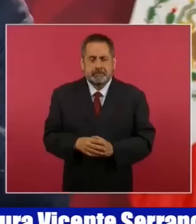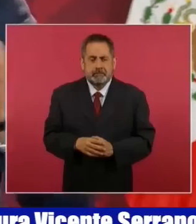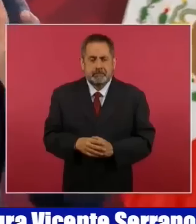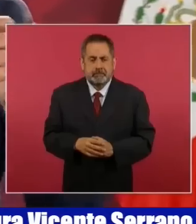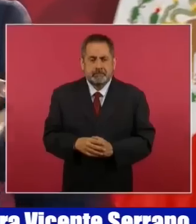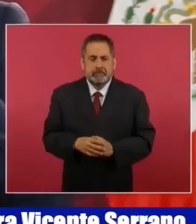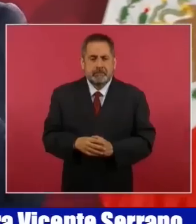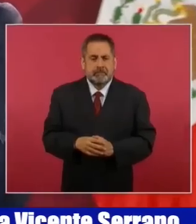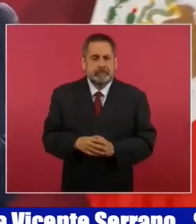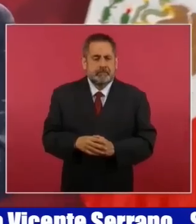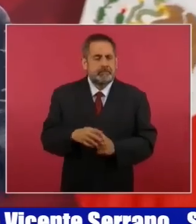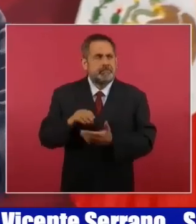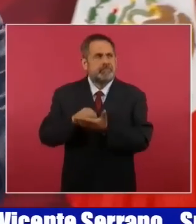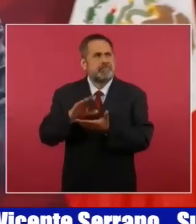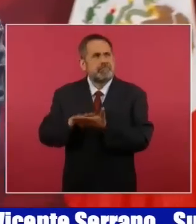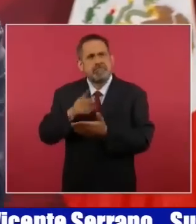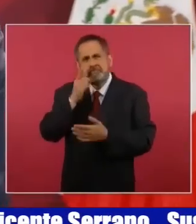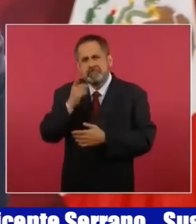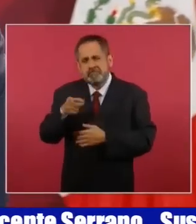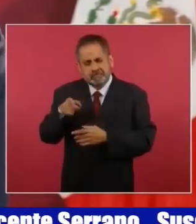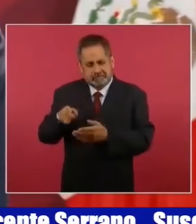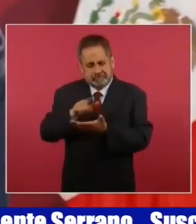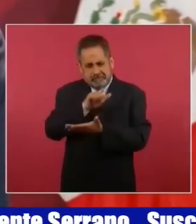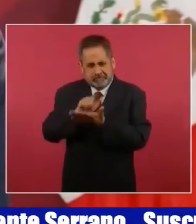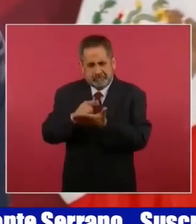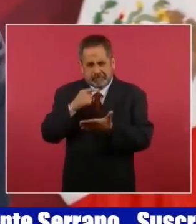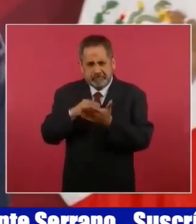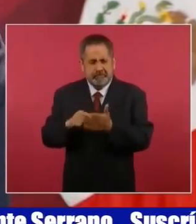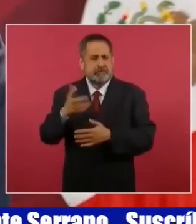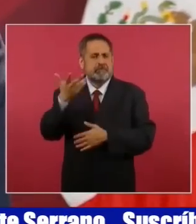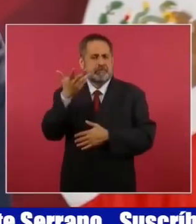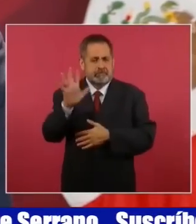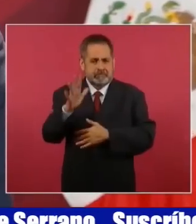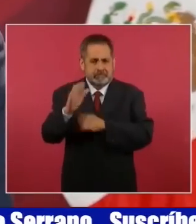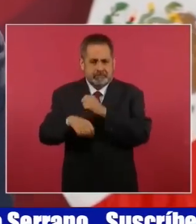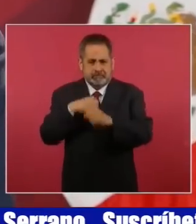Se establecían, creo que 10 años.